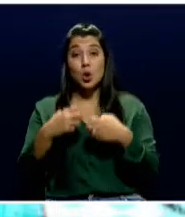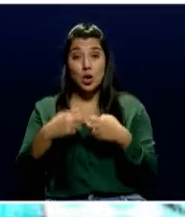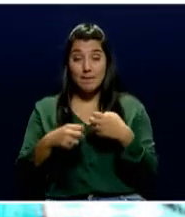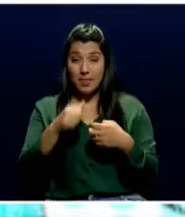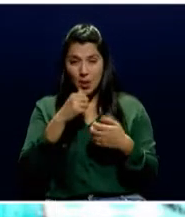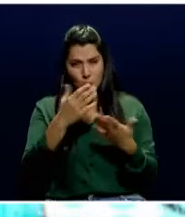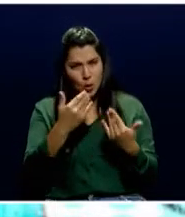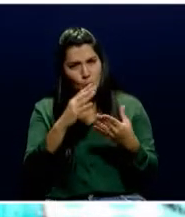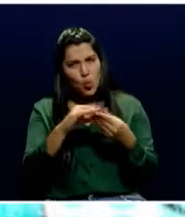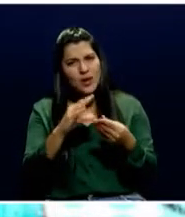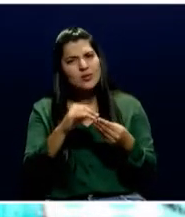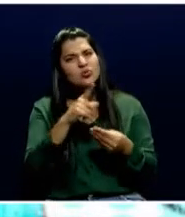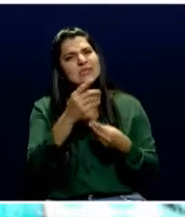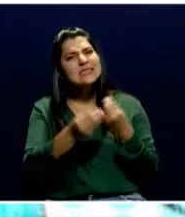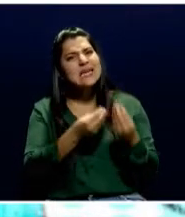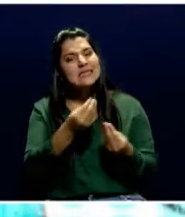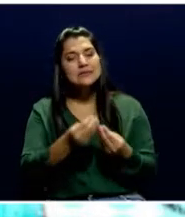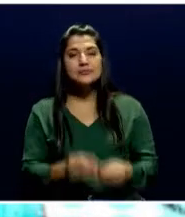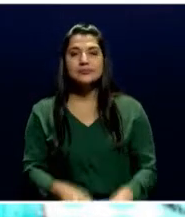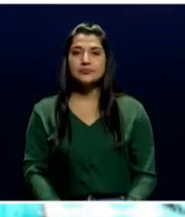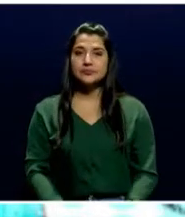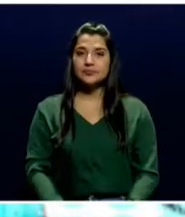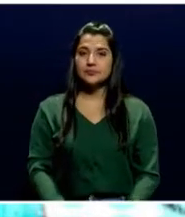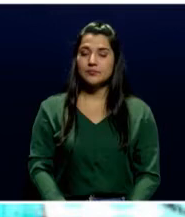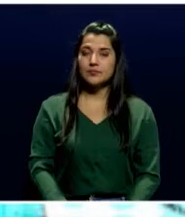un poco qué están haciendo en ese tema.